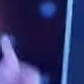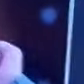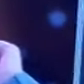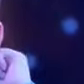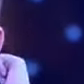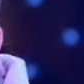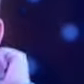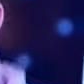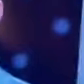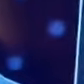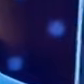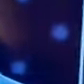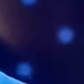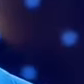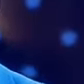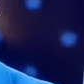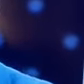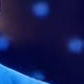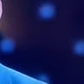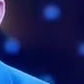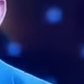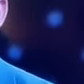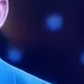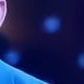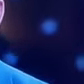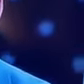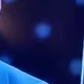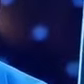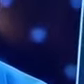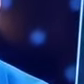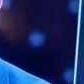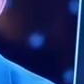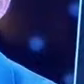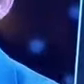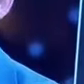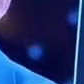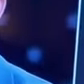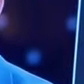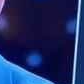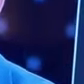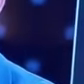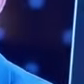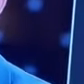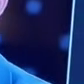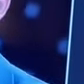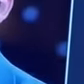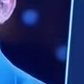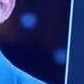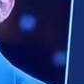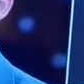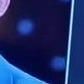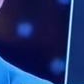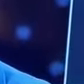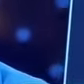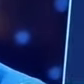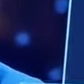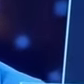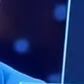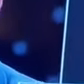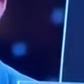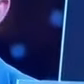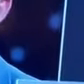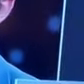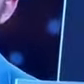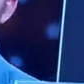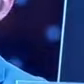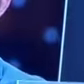es escuchar. Yeah. Y eso implica cambiar posiciones que uno tenía en un primer momento para poder mejorar las políticas públicas y hacerlo de mejor manera.